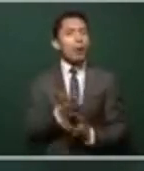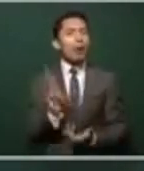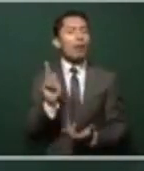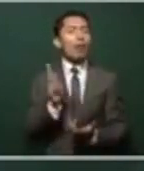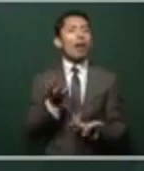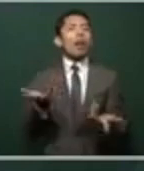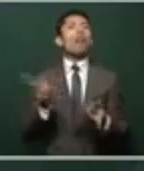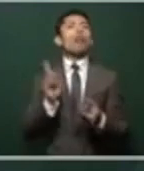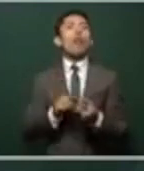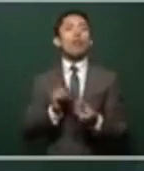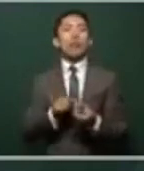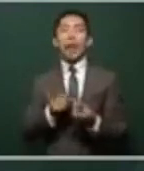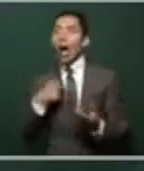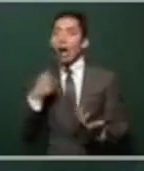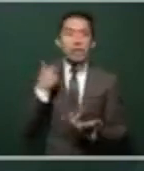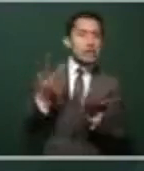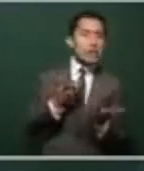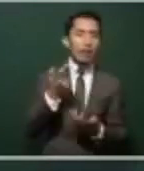no van a poder,